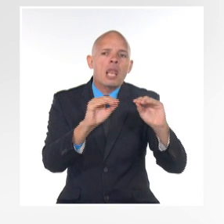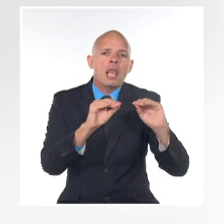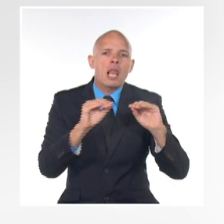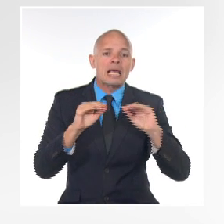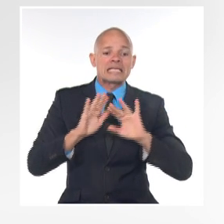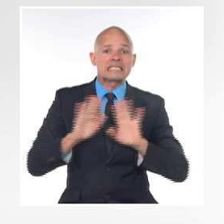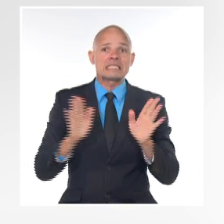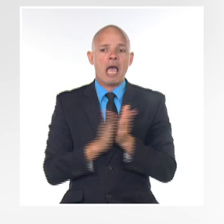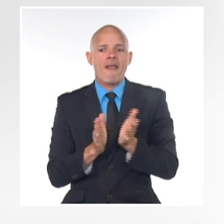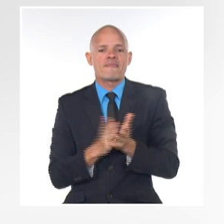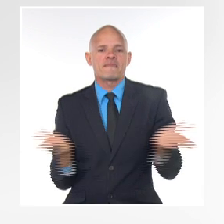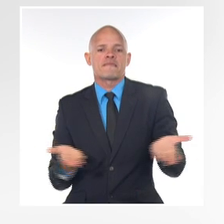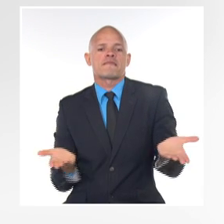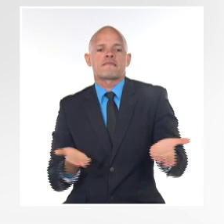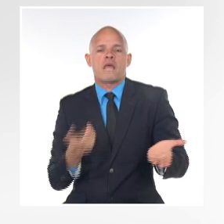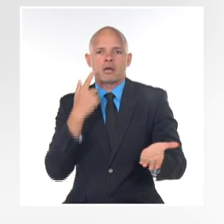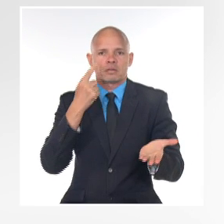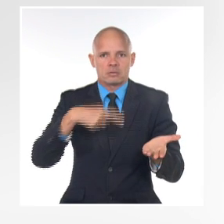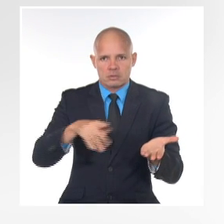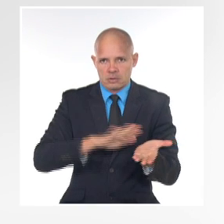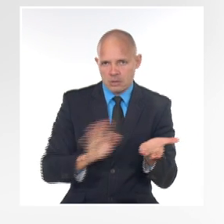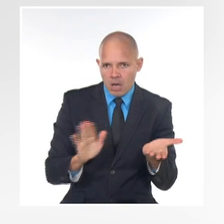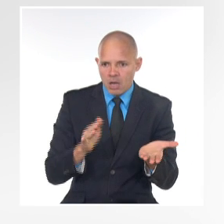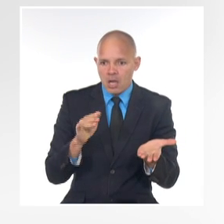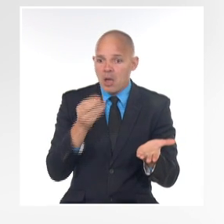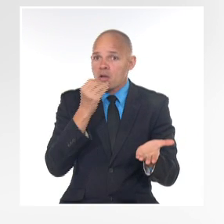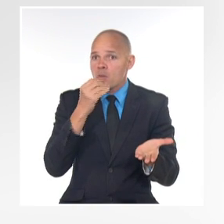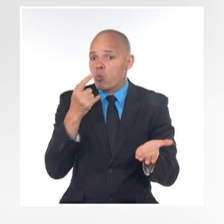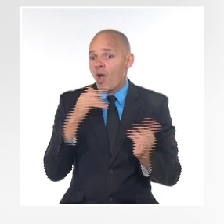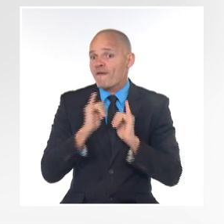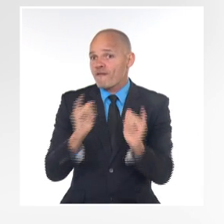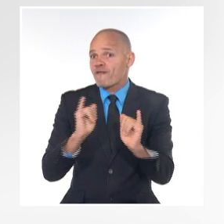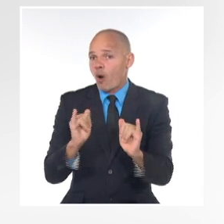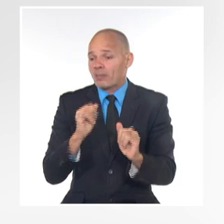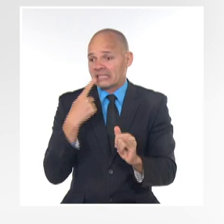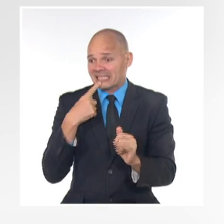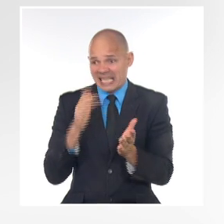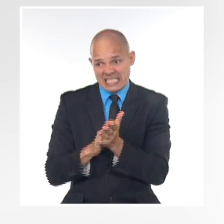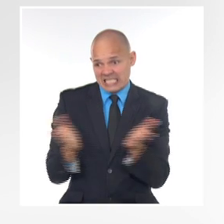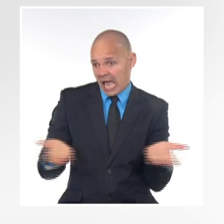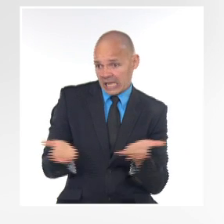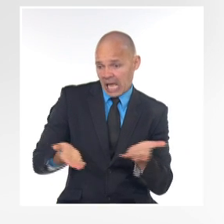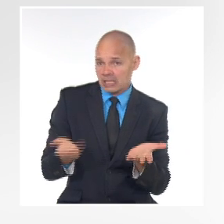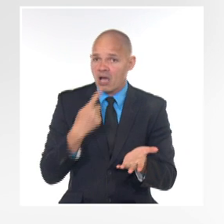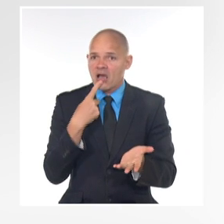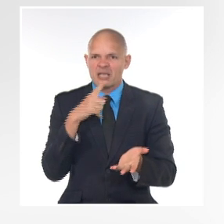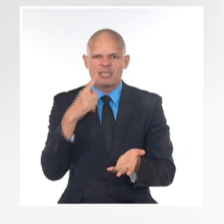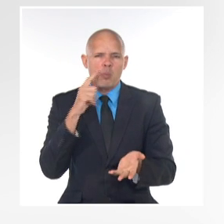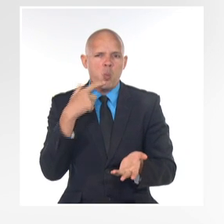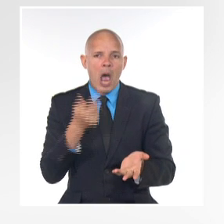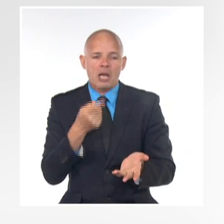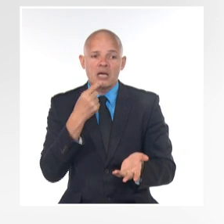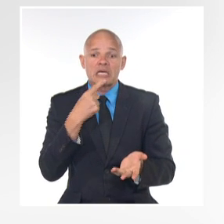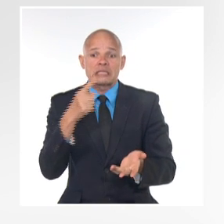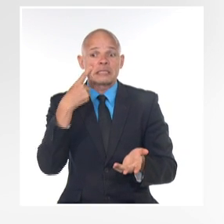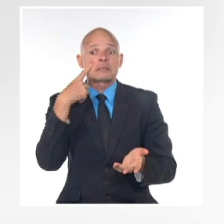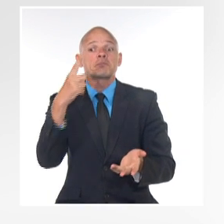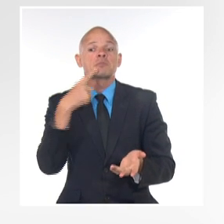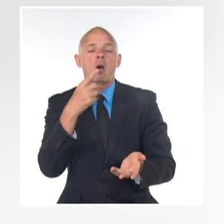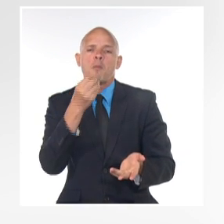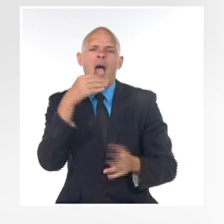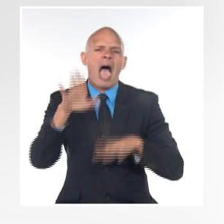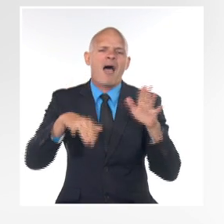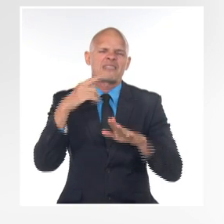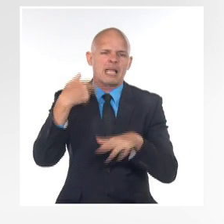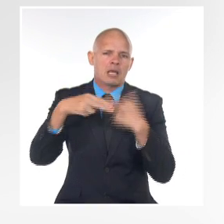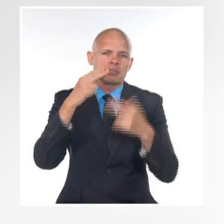acelerador puede ser un individuo mártir, un informe de brutalidad policial o un acto simbólico como la profanación de una bandera. O sea, que hay que tratar de